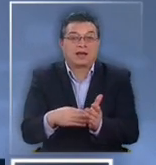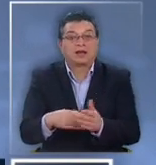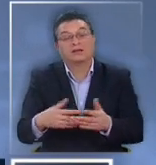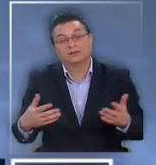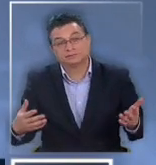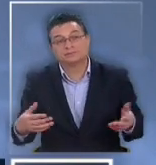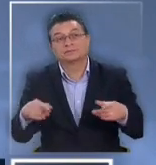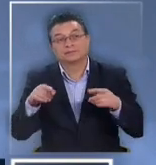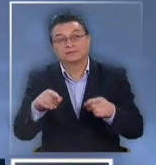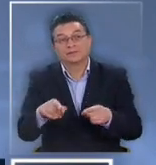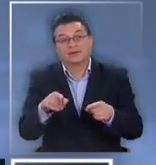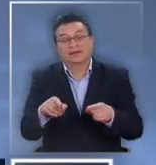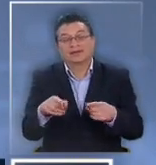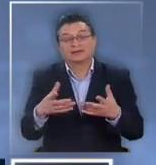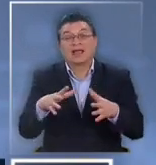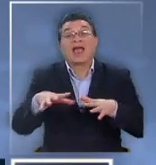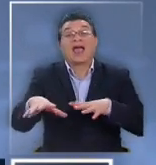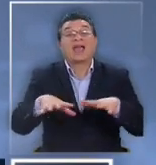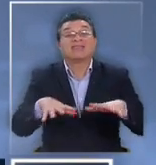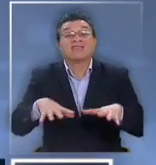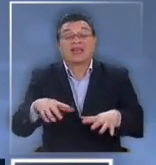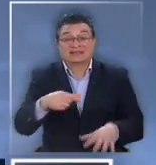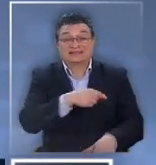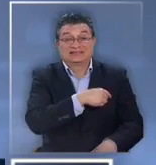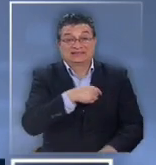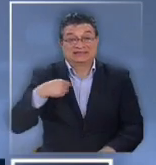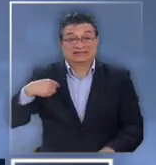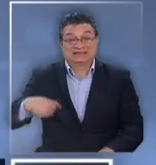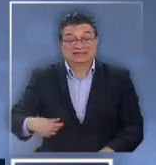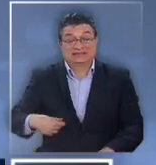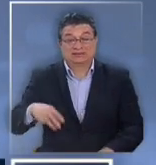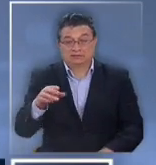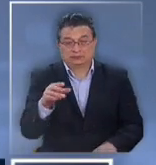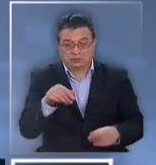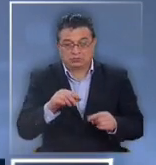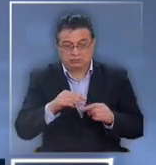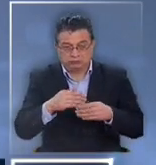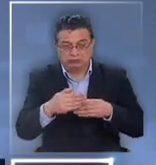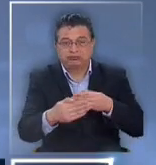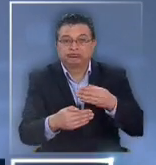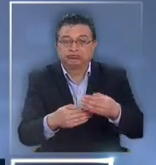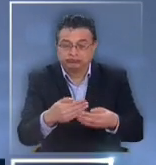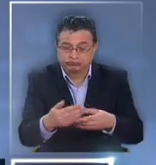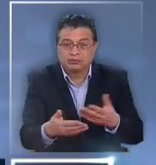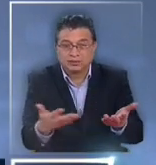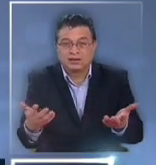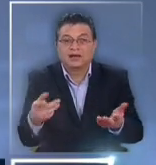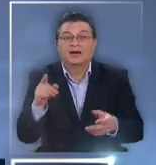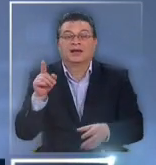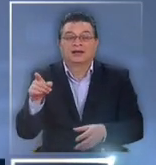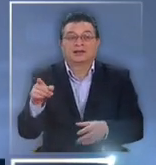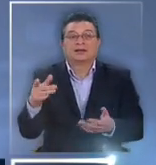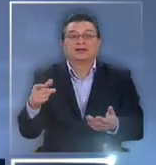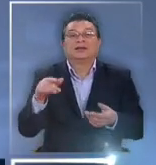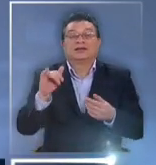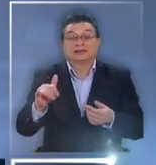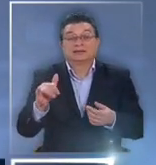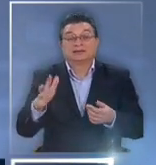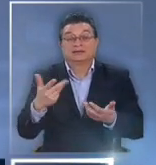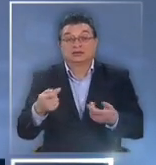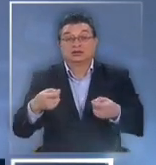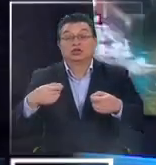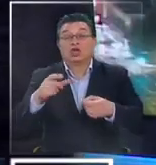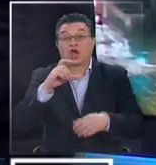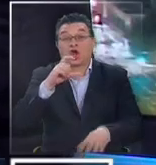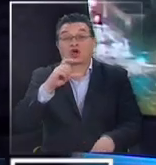la actividad en china se retomó y el consumo